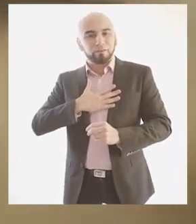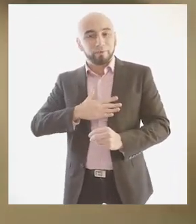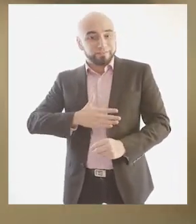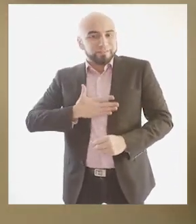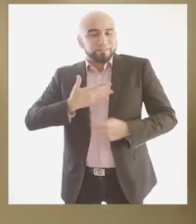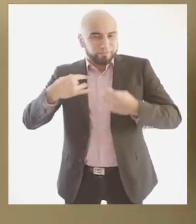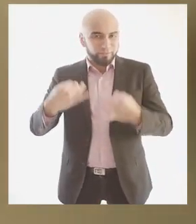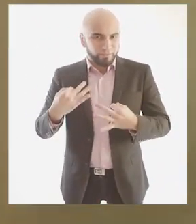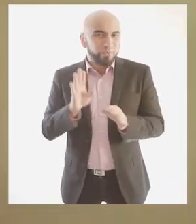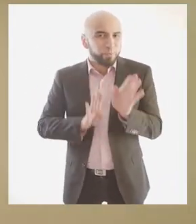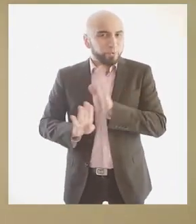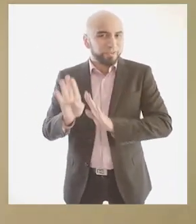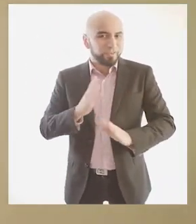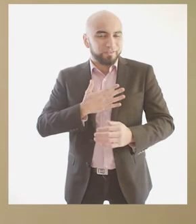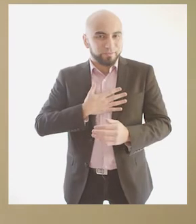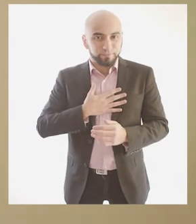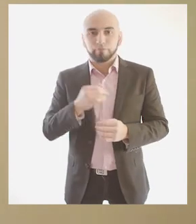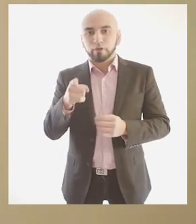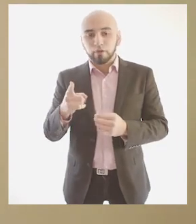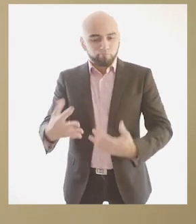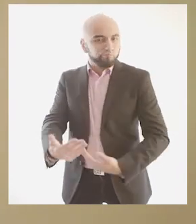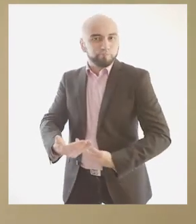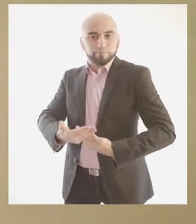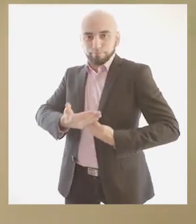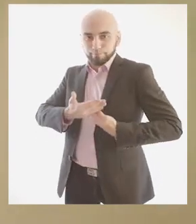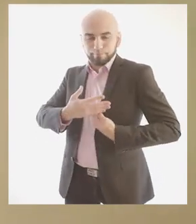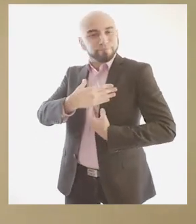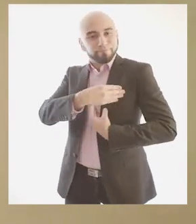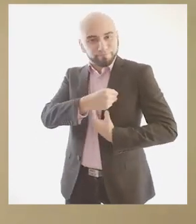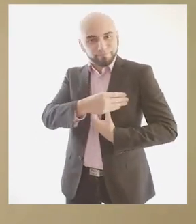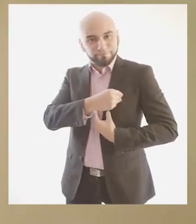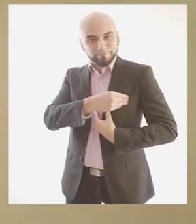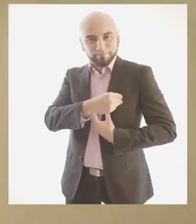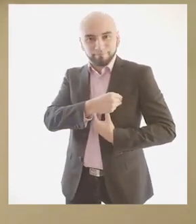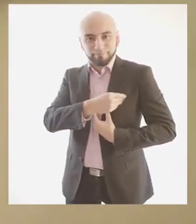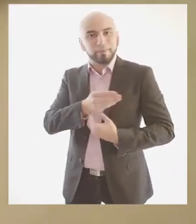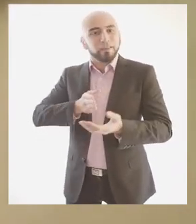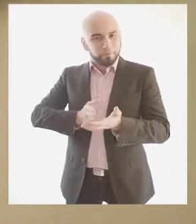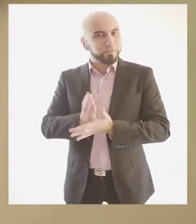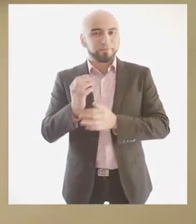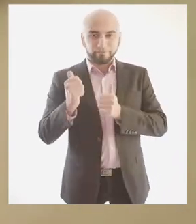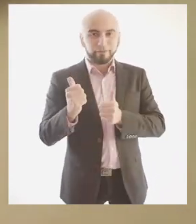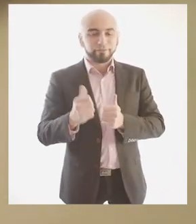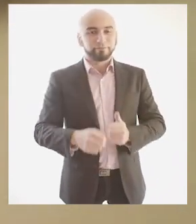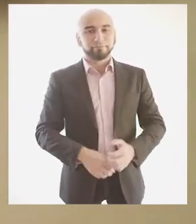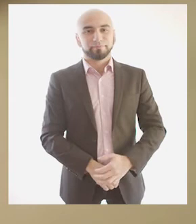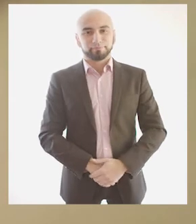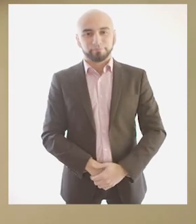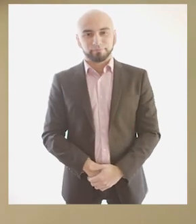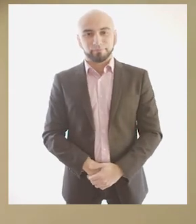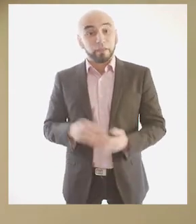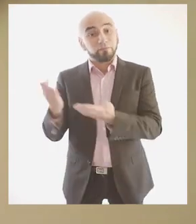sentirá segura y protegida. Póntela al pecho en estos momentos para que la lactancia materna se inicie bien.